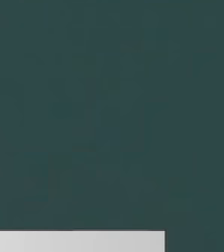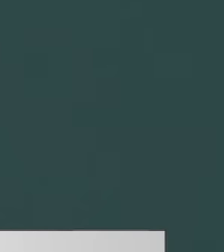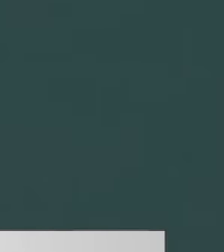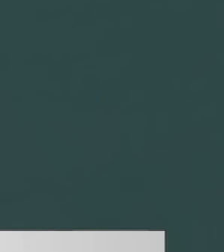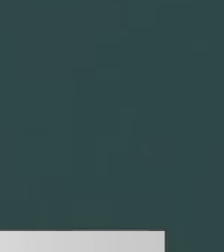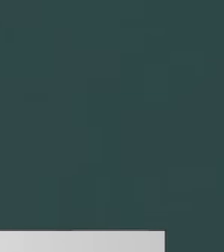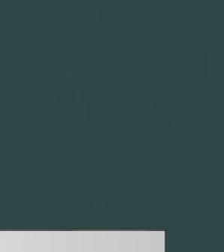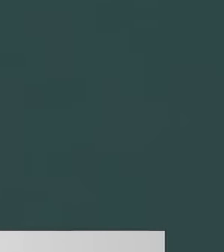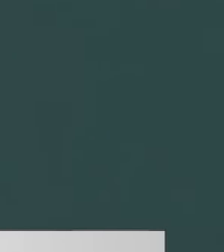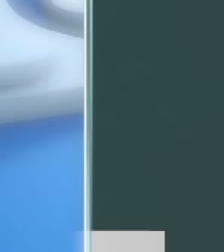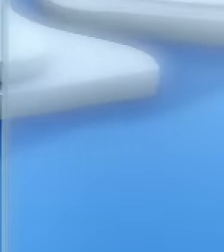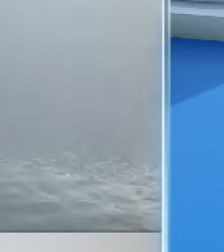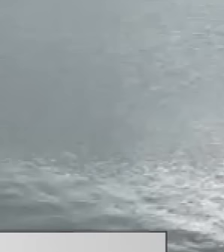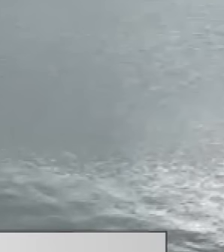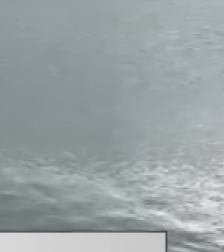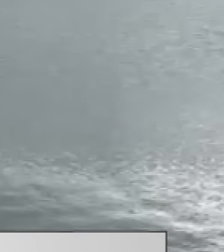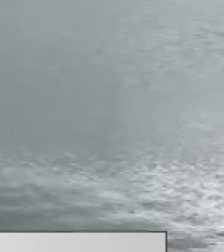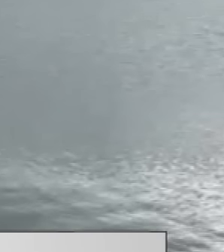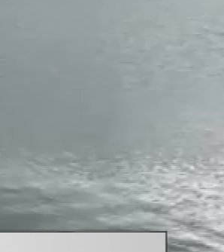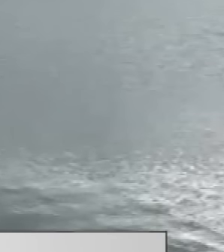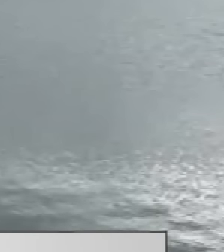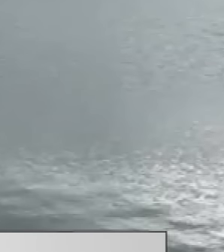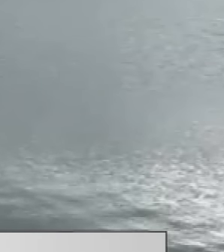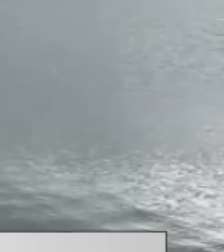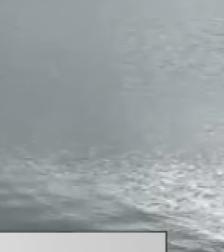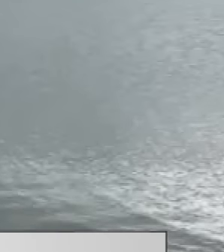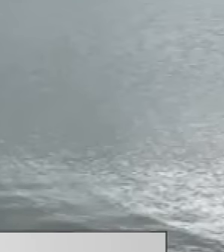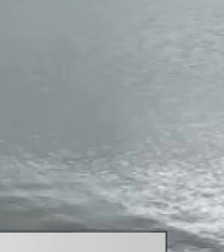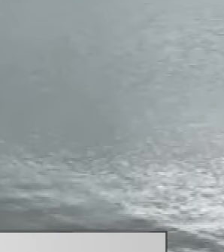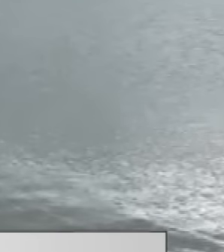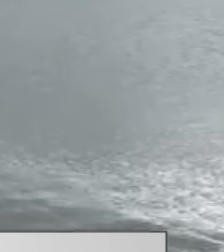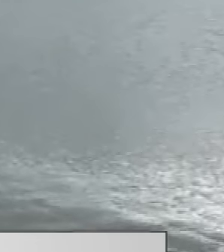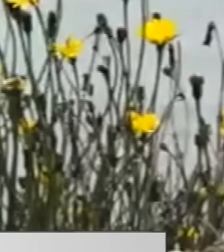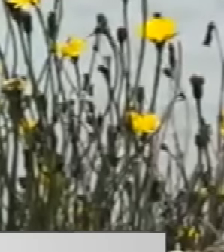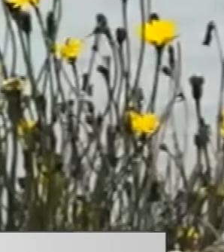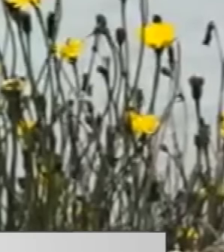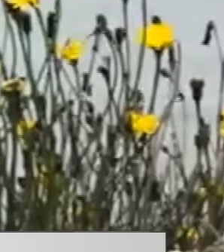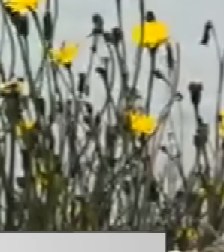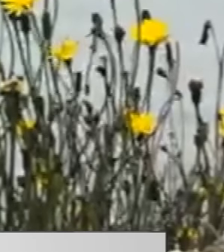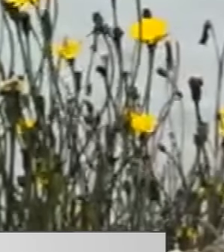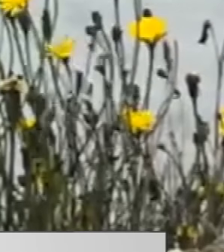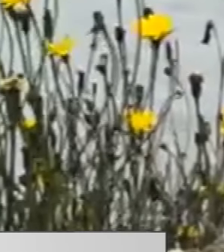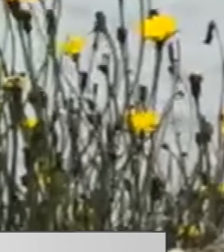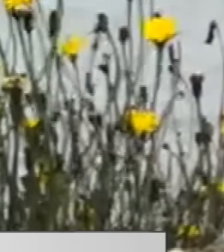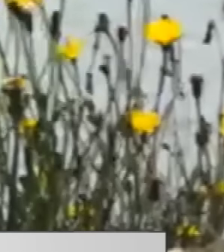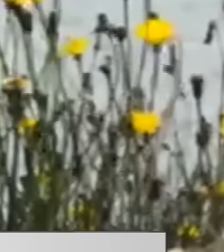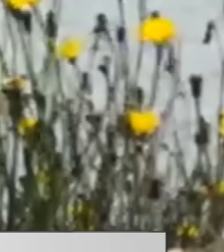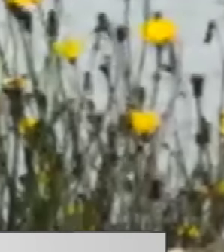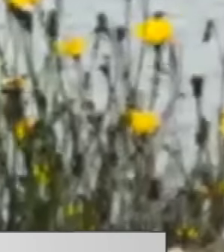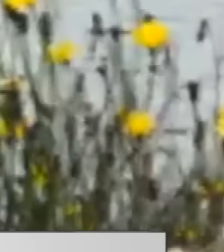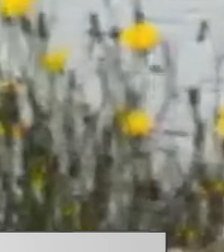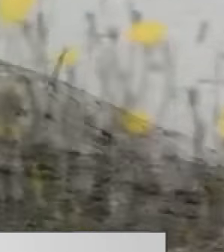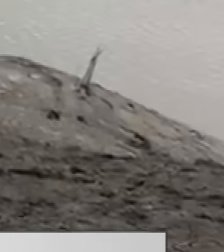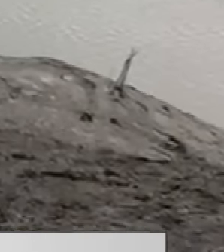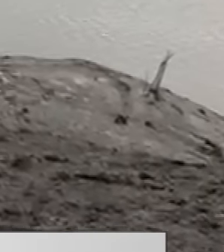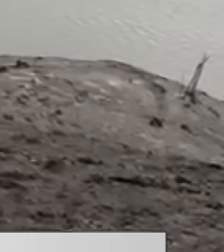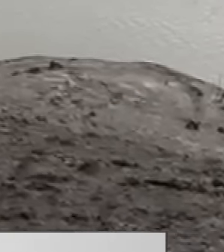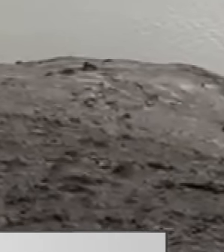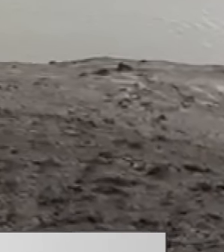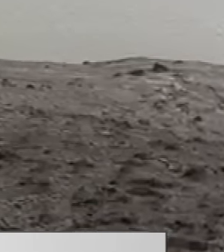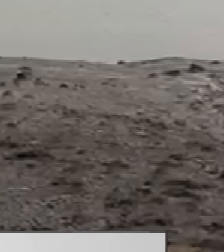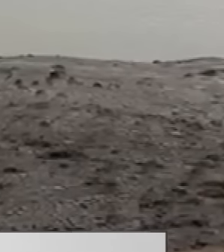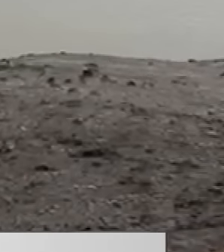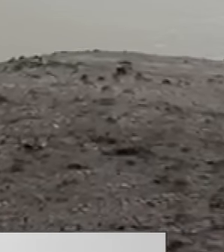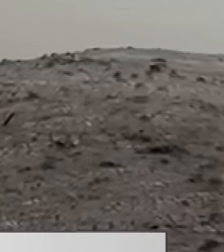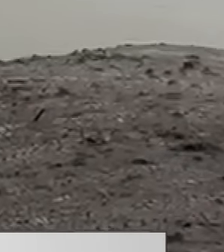les escaneen la retina alerta en los embalses que proveen de agua Bogotá registran caída en sus niveles por